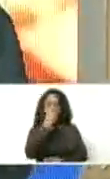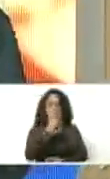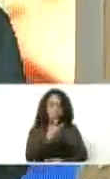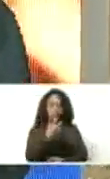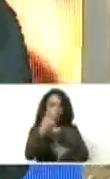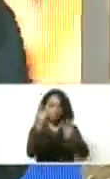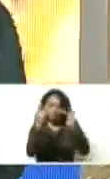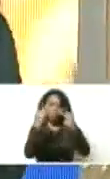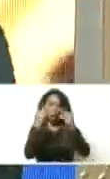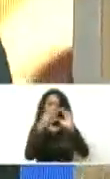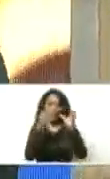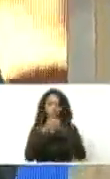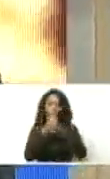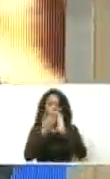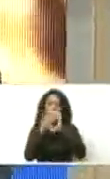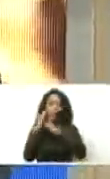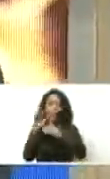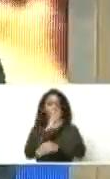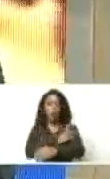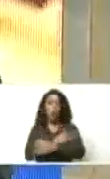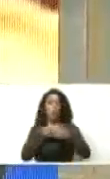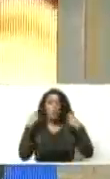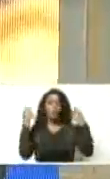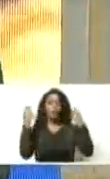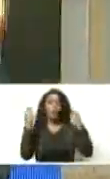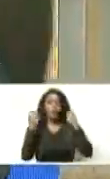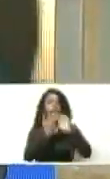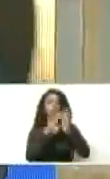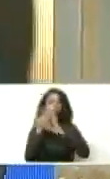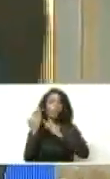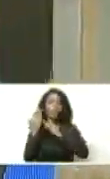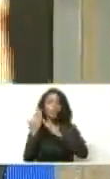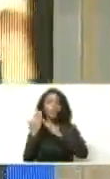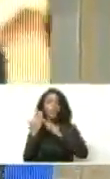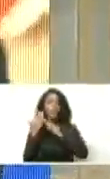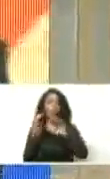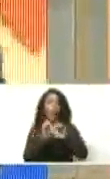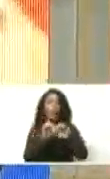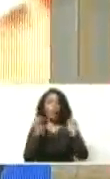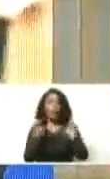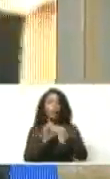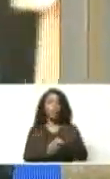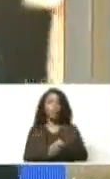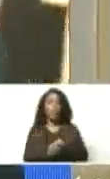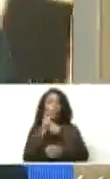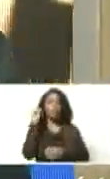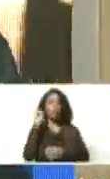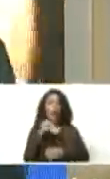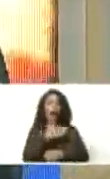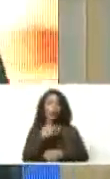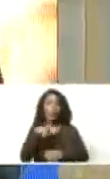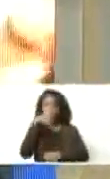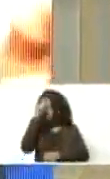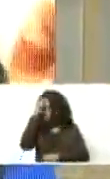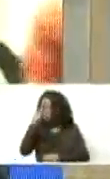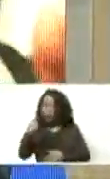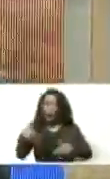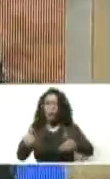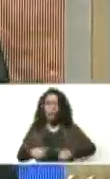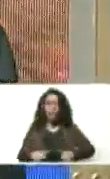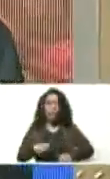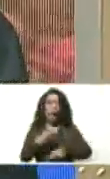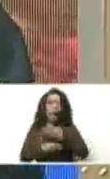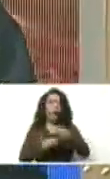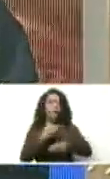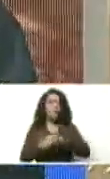las comunas, el poder popular, la comunalización de la educación. También queremos reconocer el gran esfuerzo que está